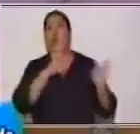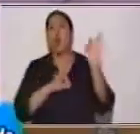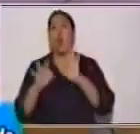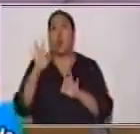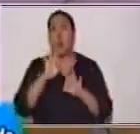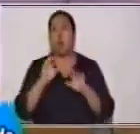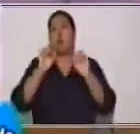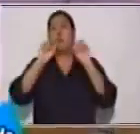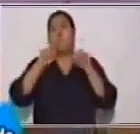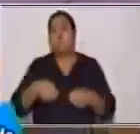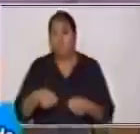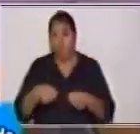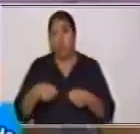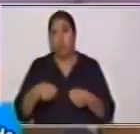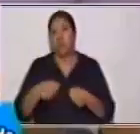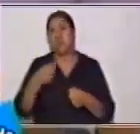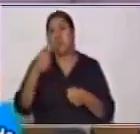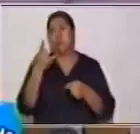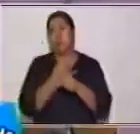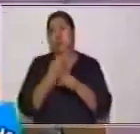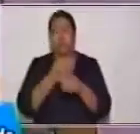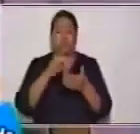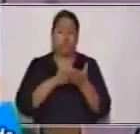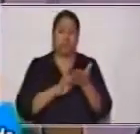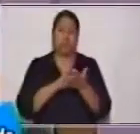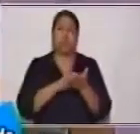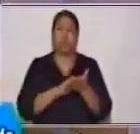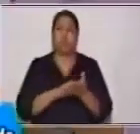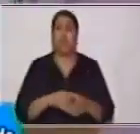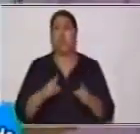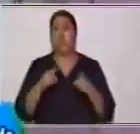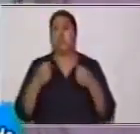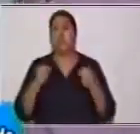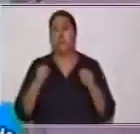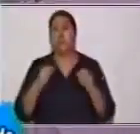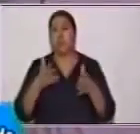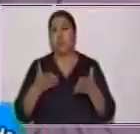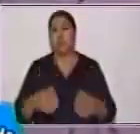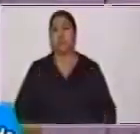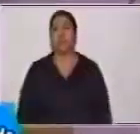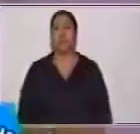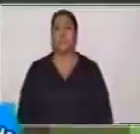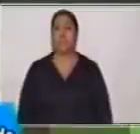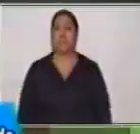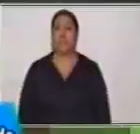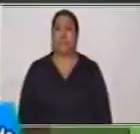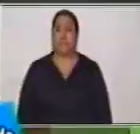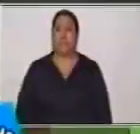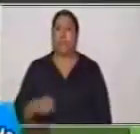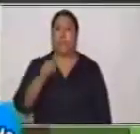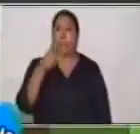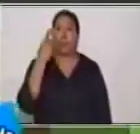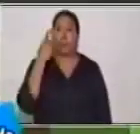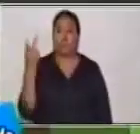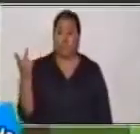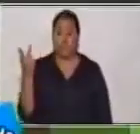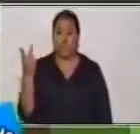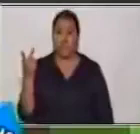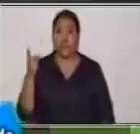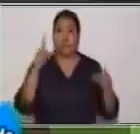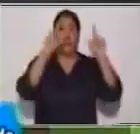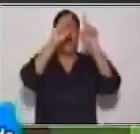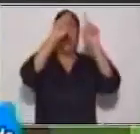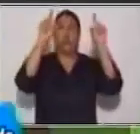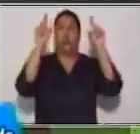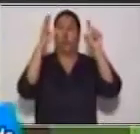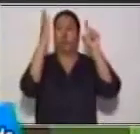utilizar directamente con tu aparato si lo tienes, la calculadora, y hacerlas. Muy bien. Si te das cuenta, hemos venido de la parte